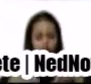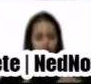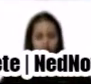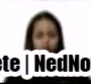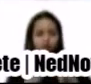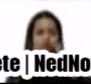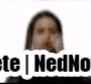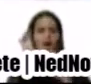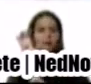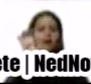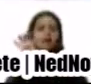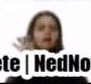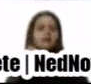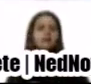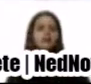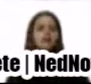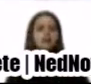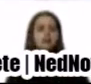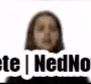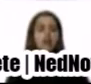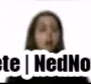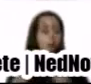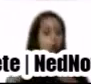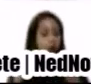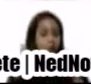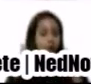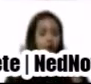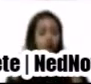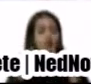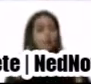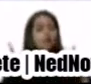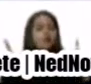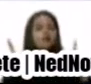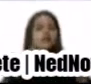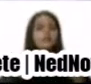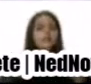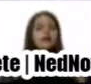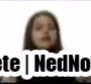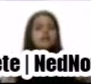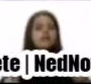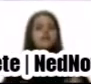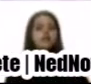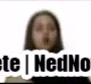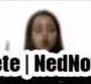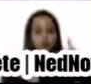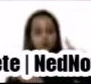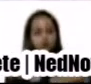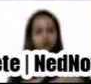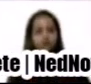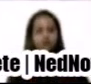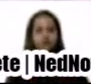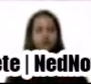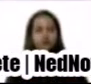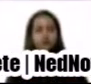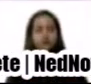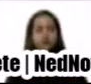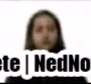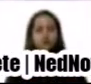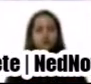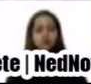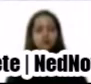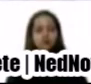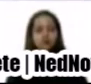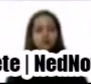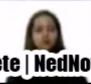manera similar con el Partido Primero Justicia, procedió de manera similar con el Partido Acción Democrática. Dichas acciones ilegales por parte del